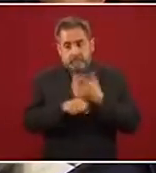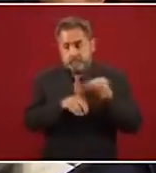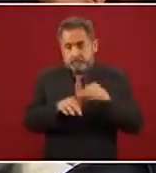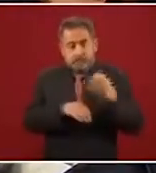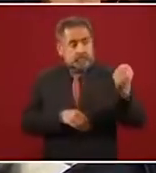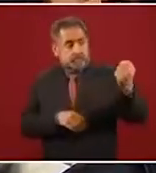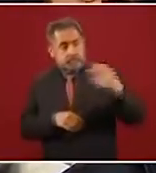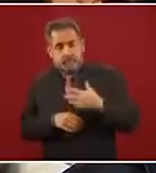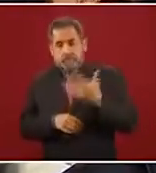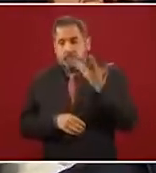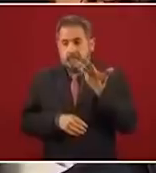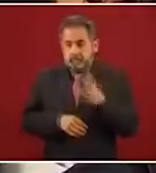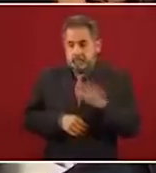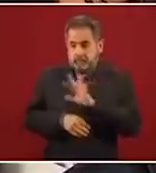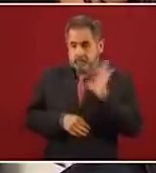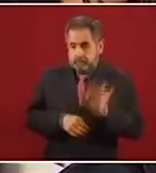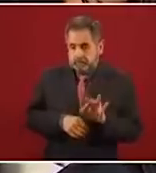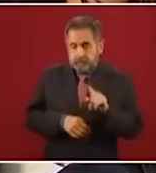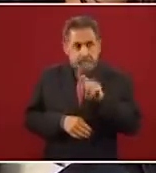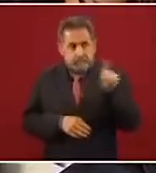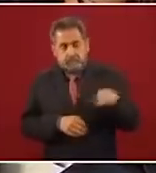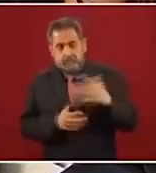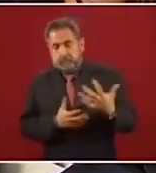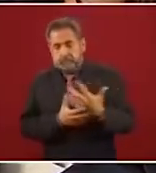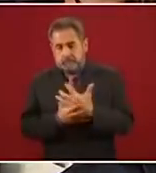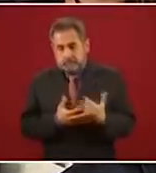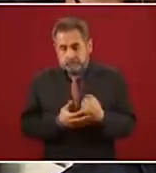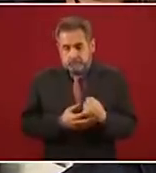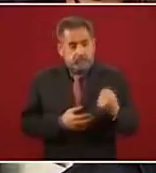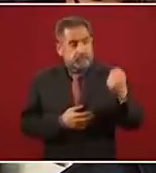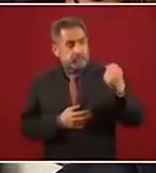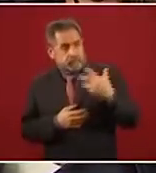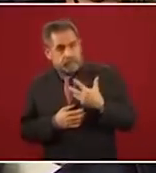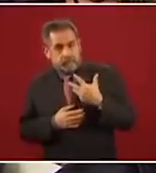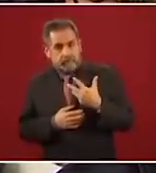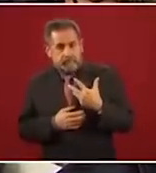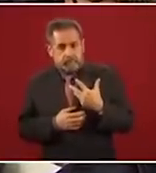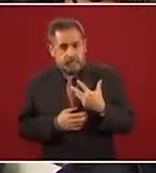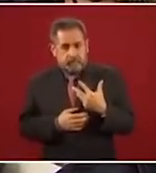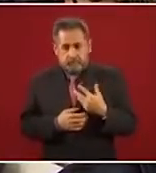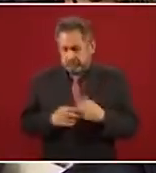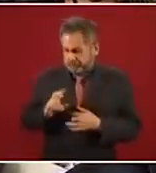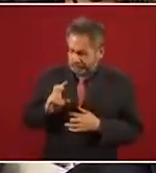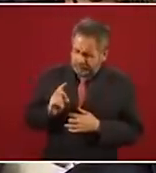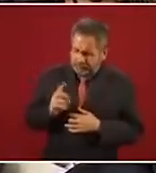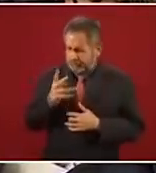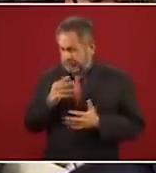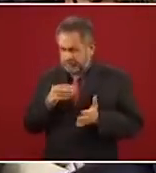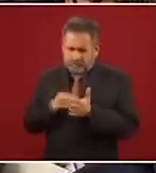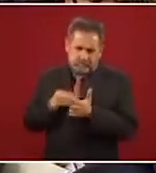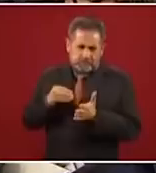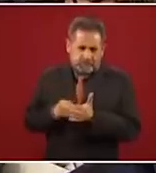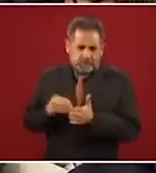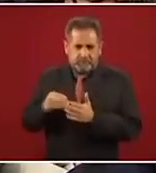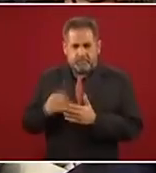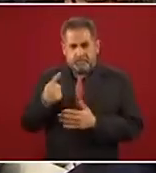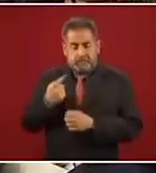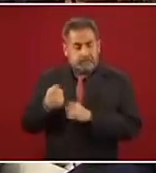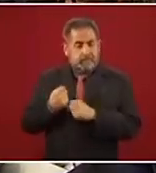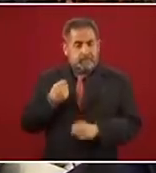el 10% de lo que ganan. Si mandaron 34 mil millones en este año